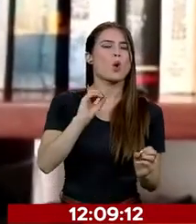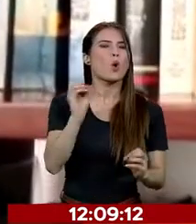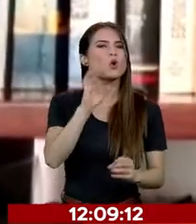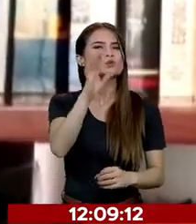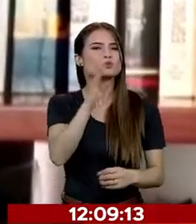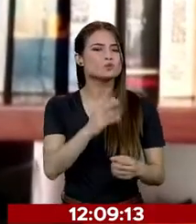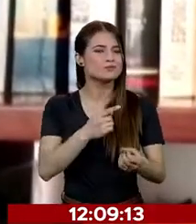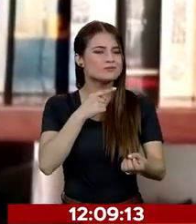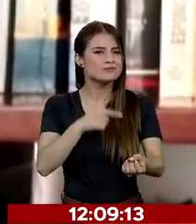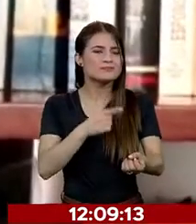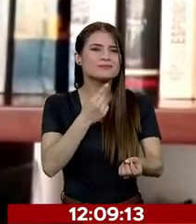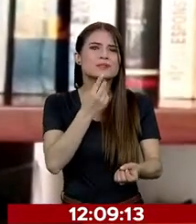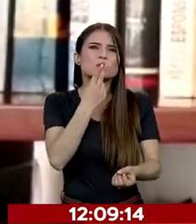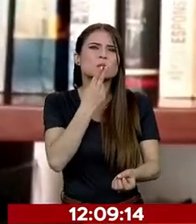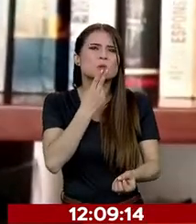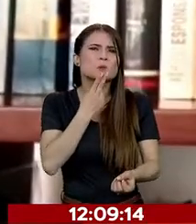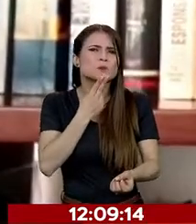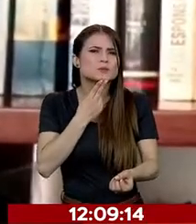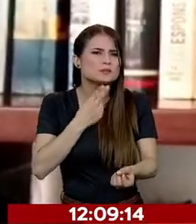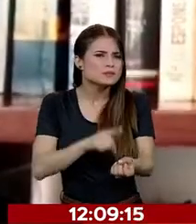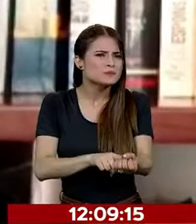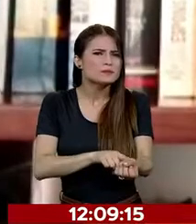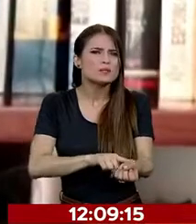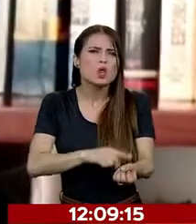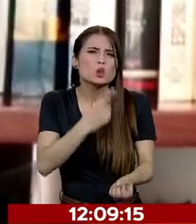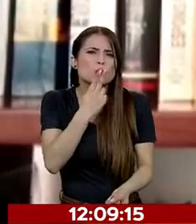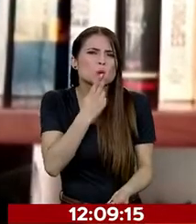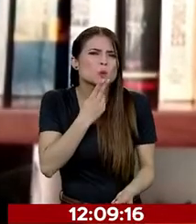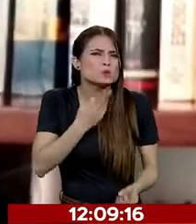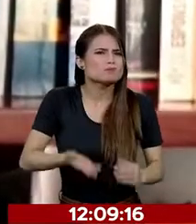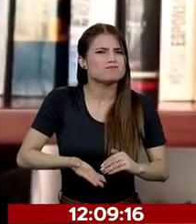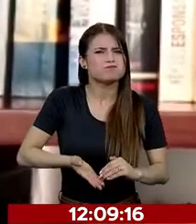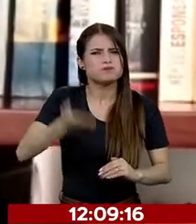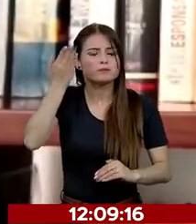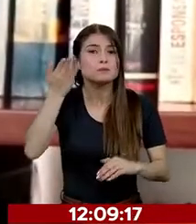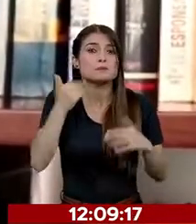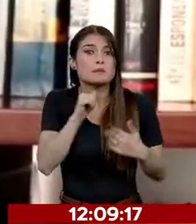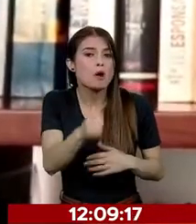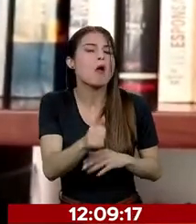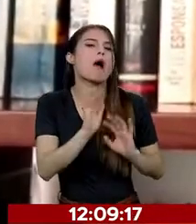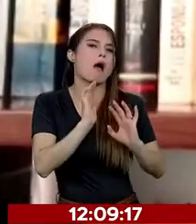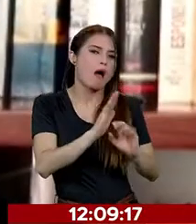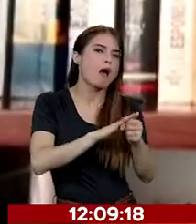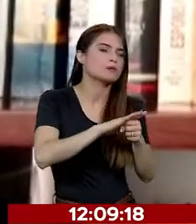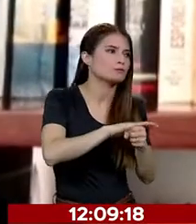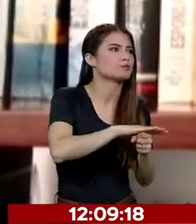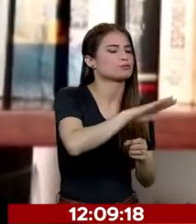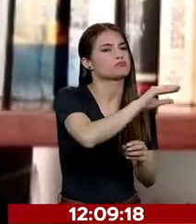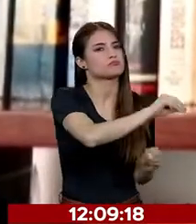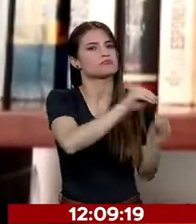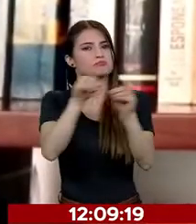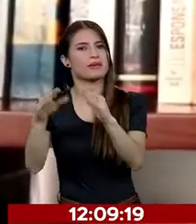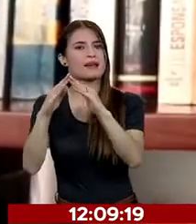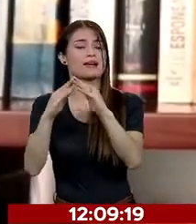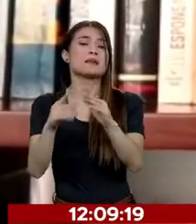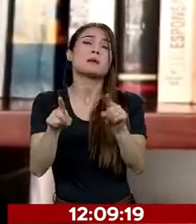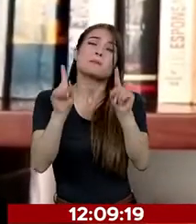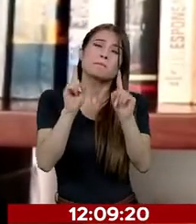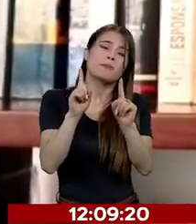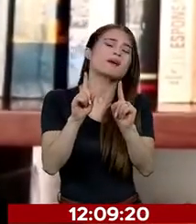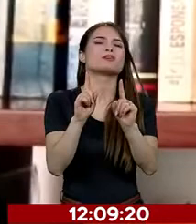importante solicitar al Gobierno Nacional que se aplique con celeridad este decreto y se materialicen estas